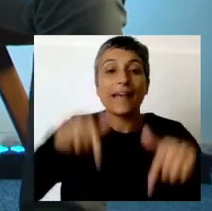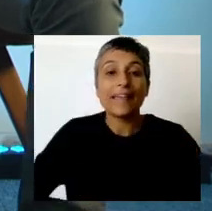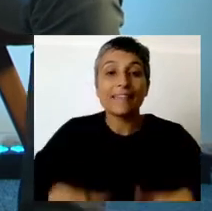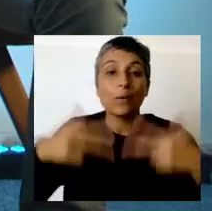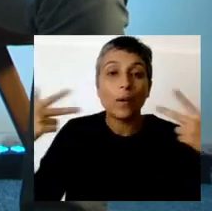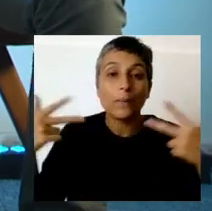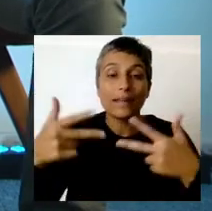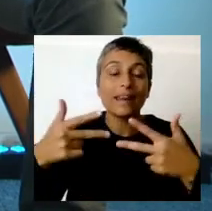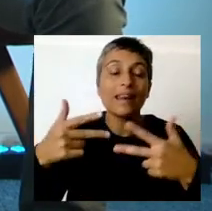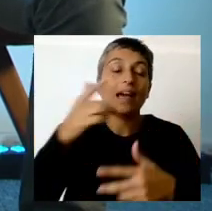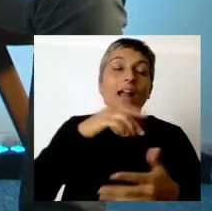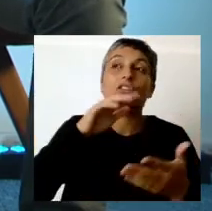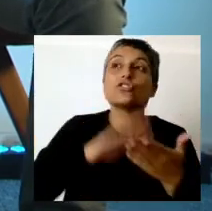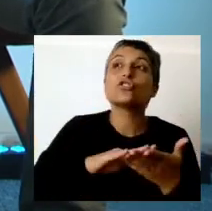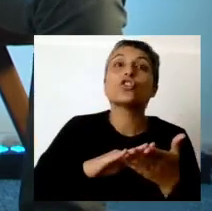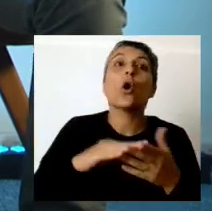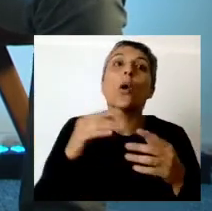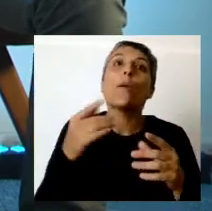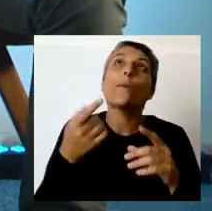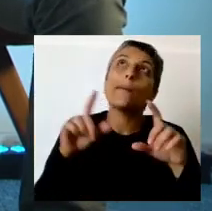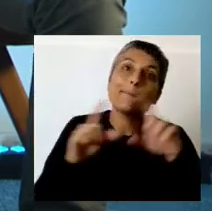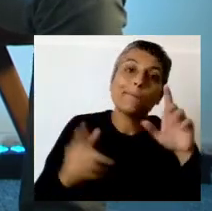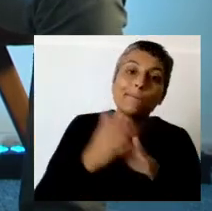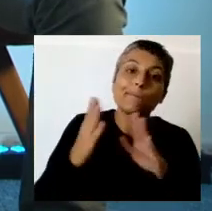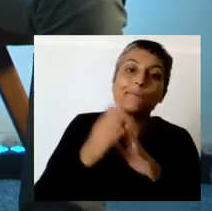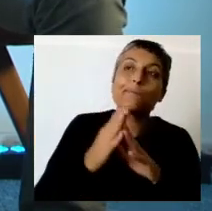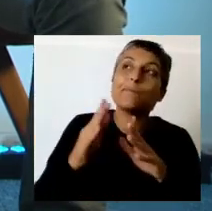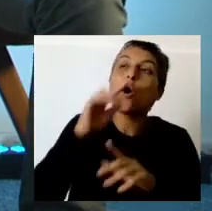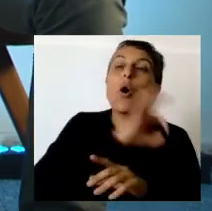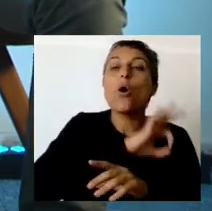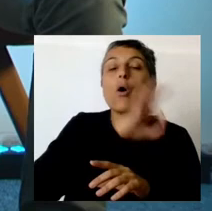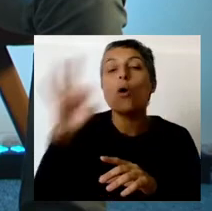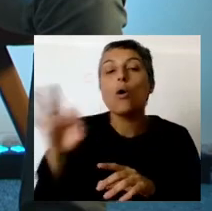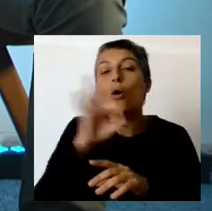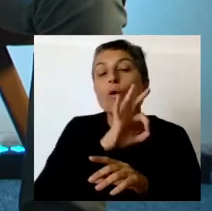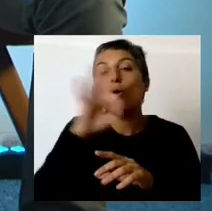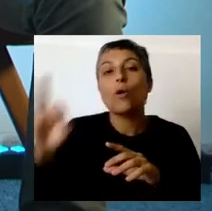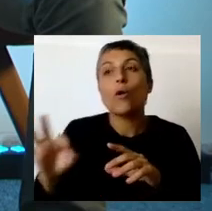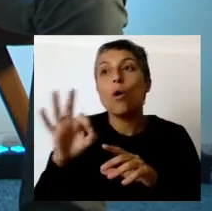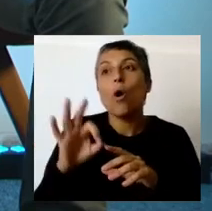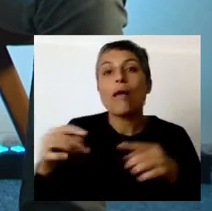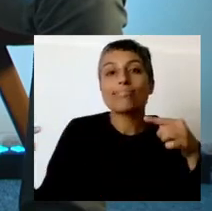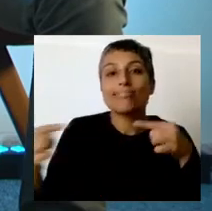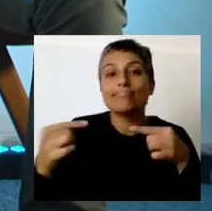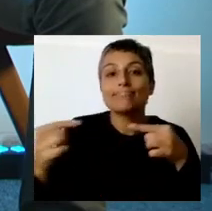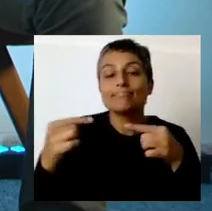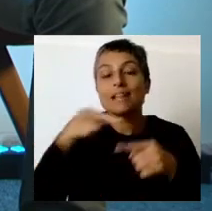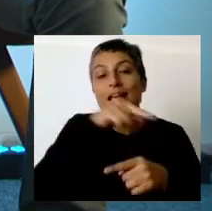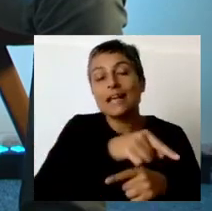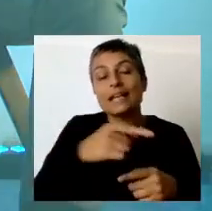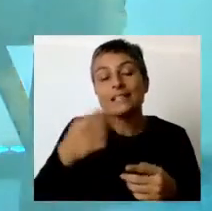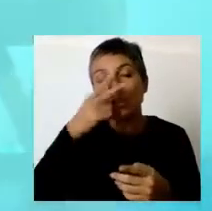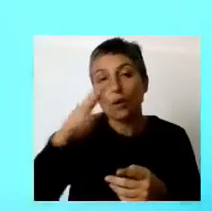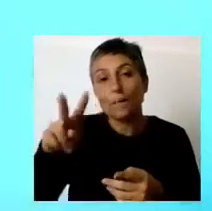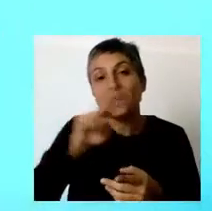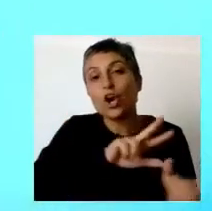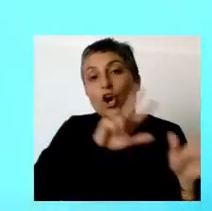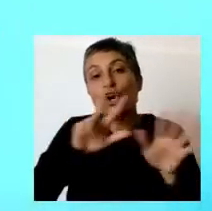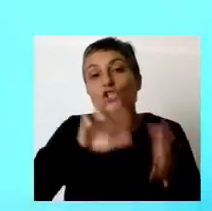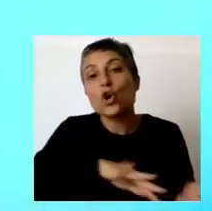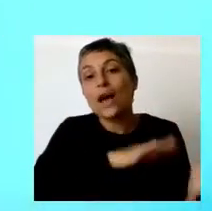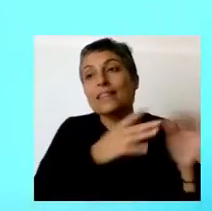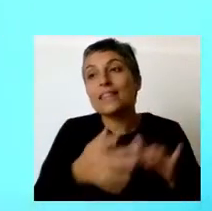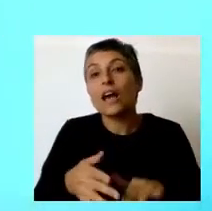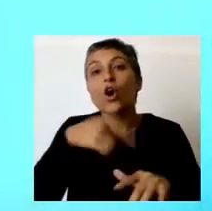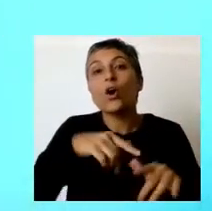Marco de la Cultura Digital. Karina, desde 2008 hasta la actualidad, es líder de proyectos, investigadora, escritora y